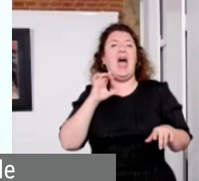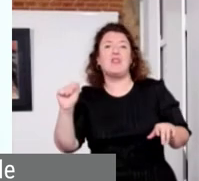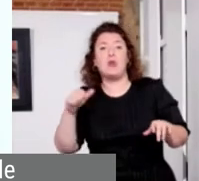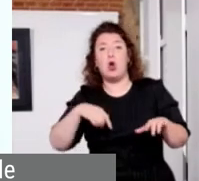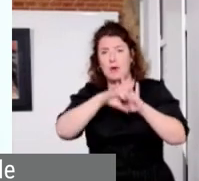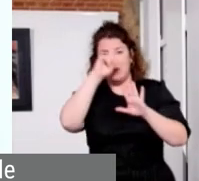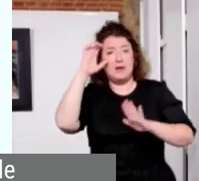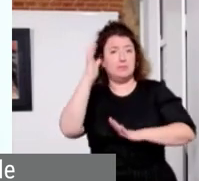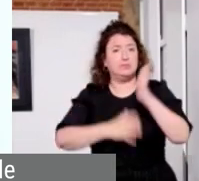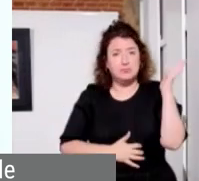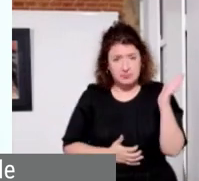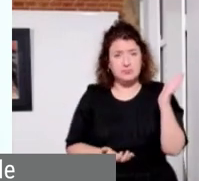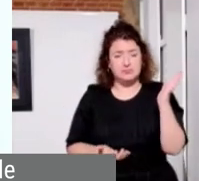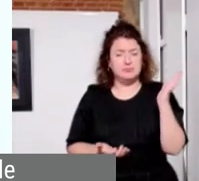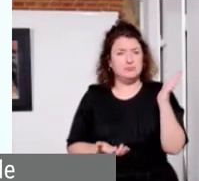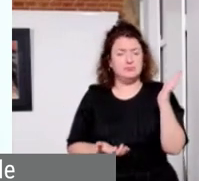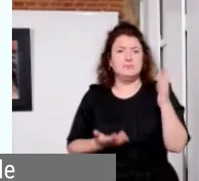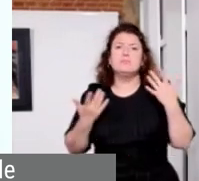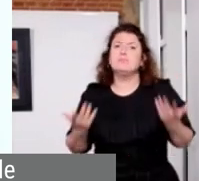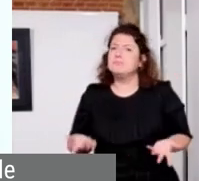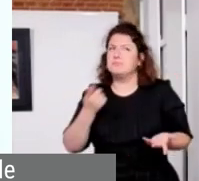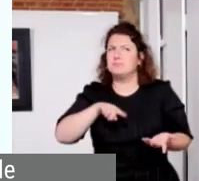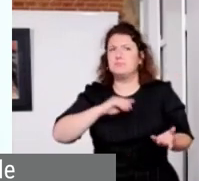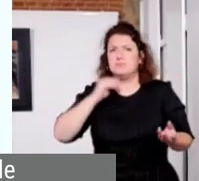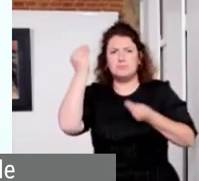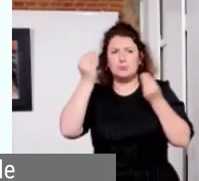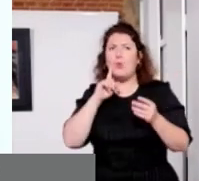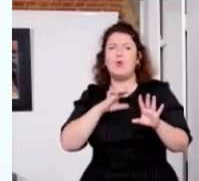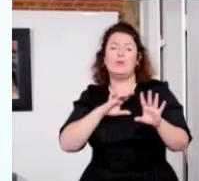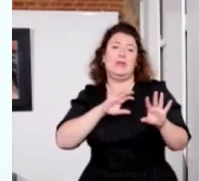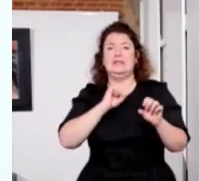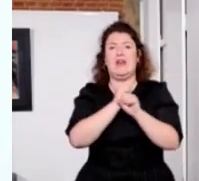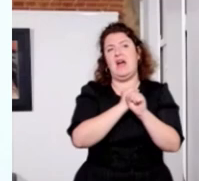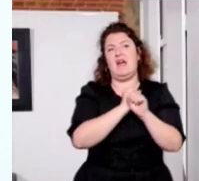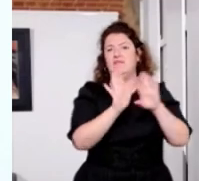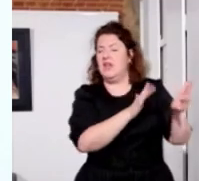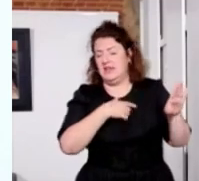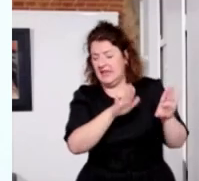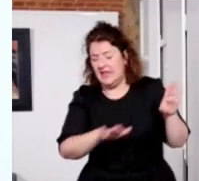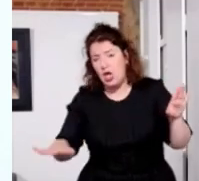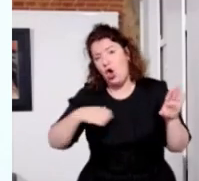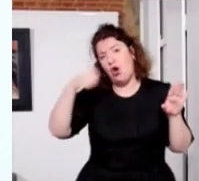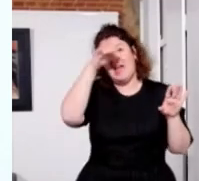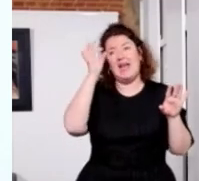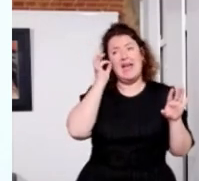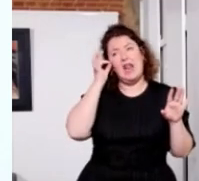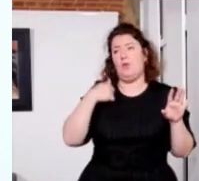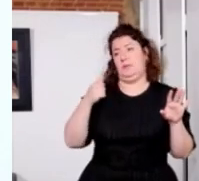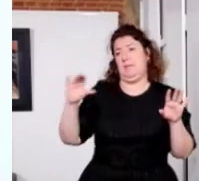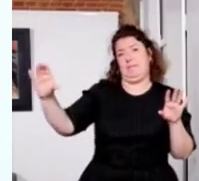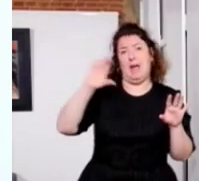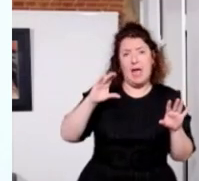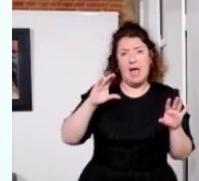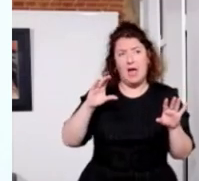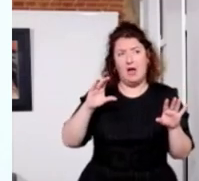de Madrid, ¿no? Bueno, pues podemos decir, pues vamos a trabajar con niños, vamos a trabajar con género, que hay más dinero, ¿no? Y al